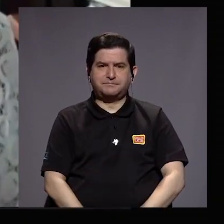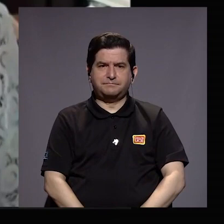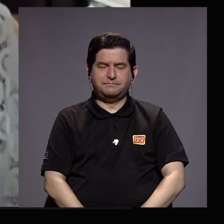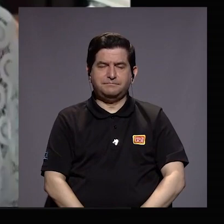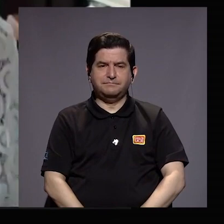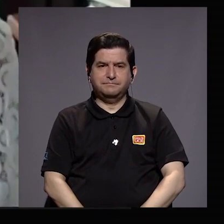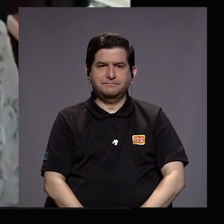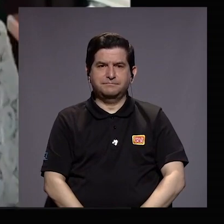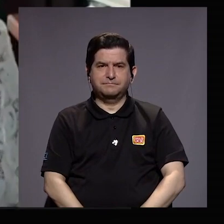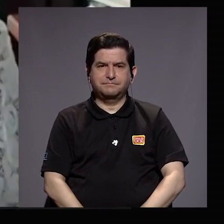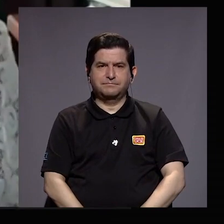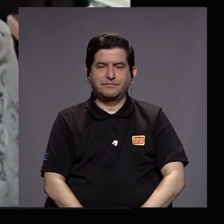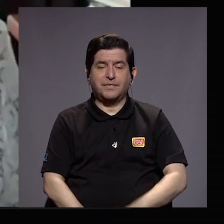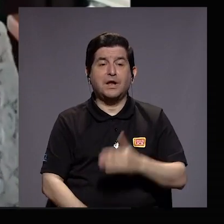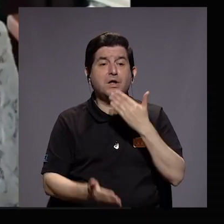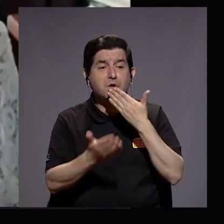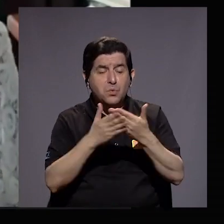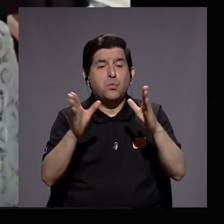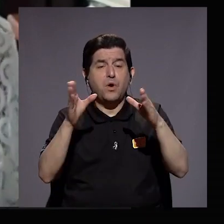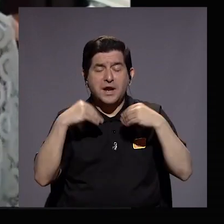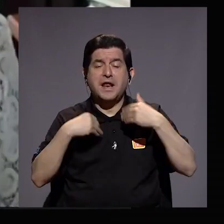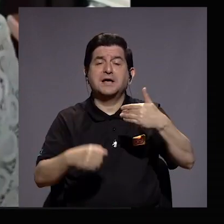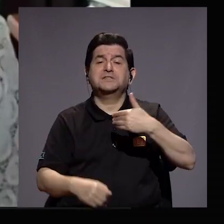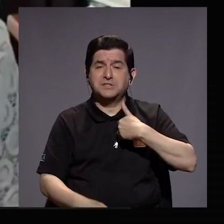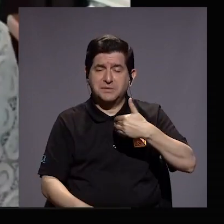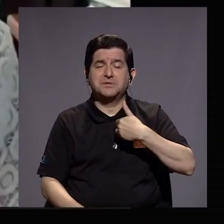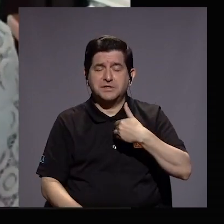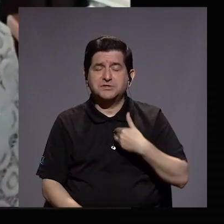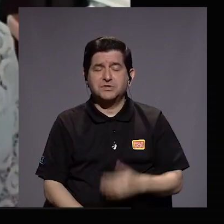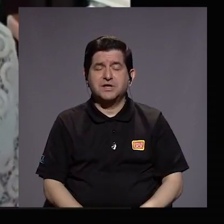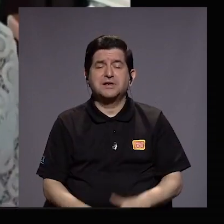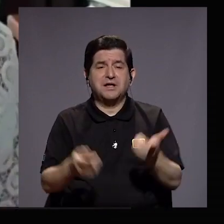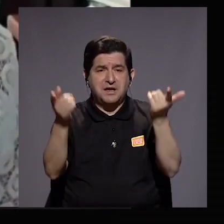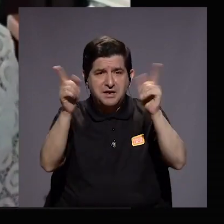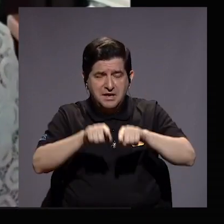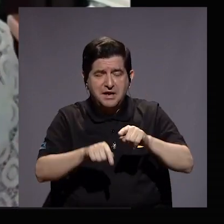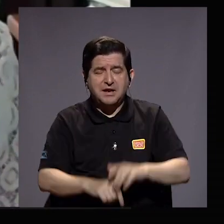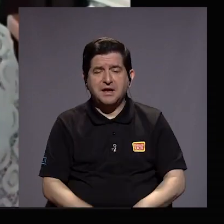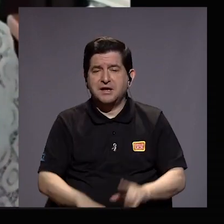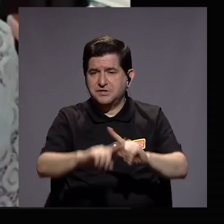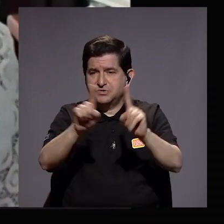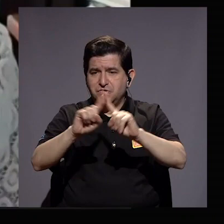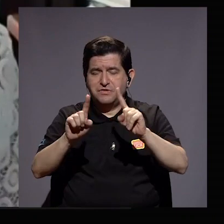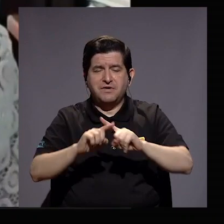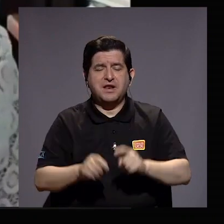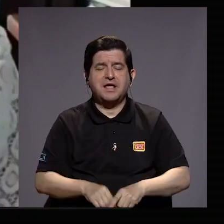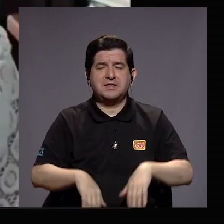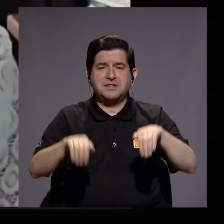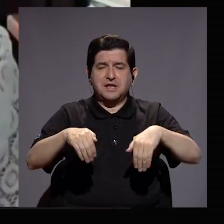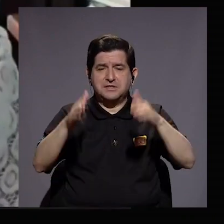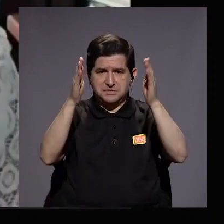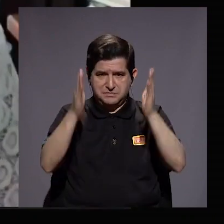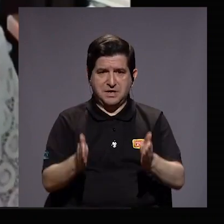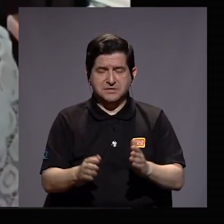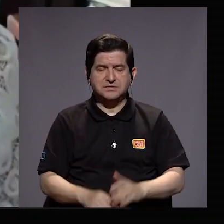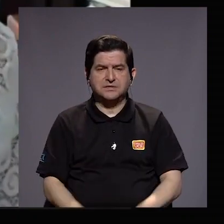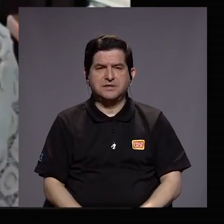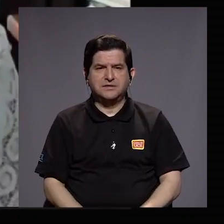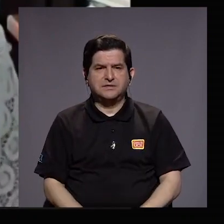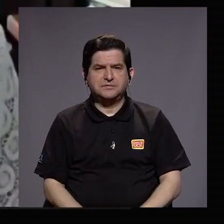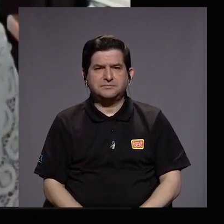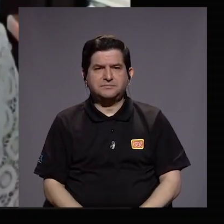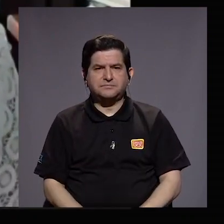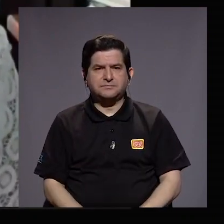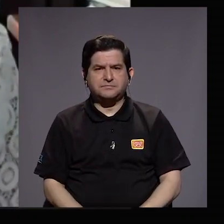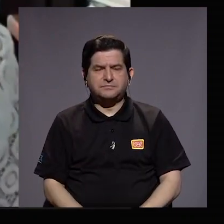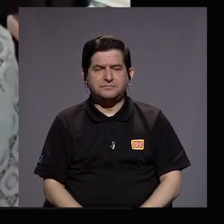y tuve buena acogida de parte de los señores magistrados. Tampoco, aparte de